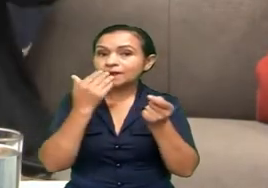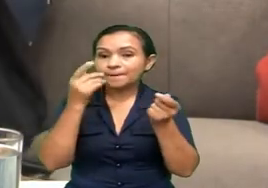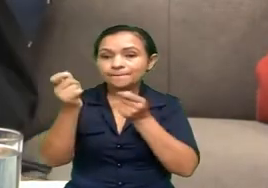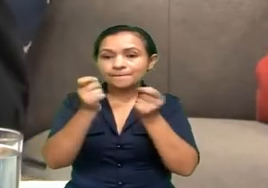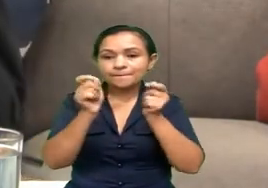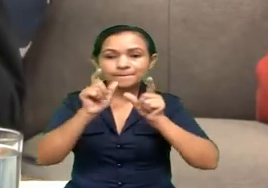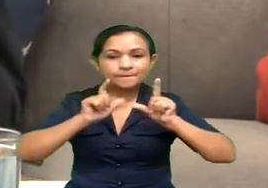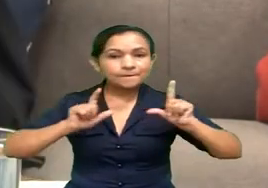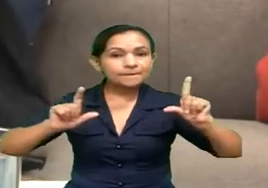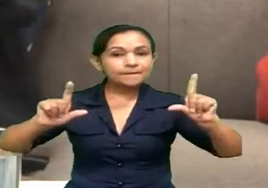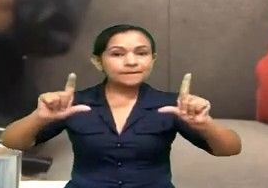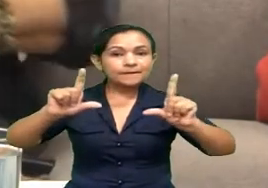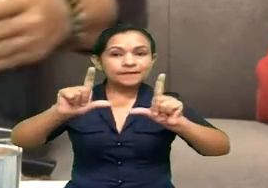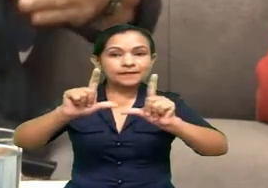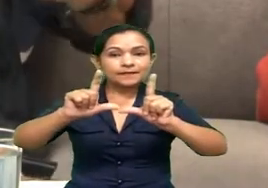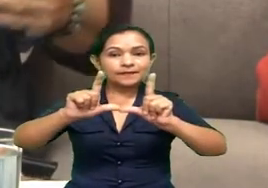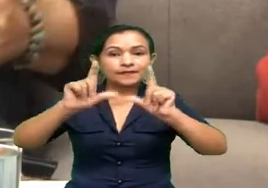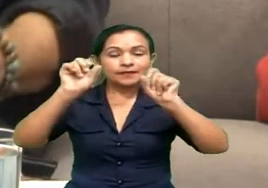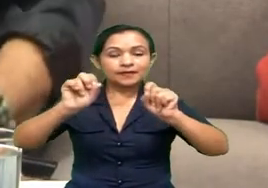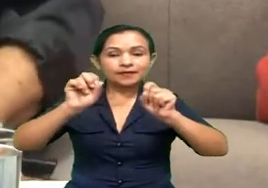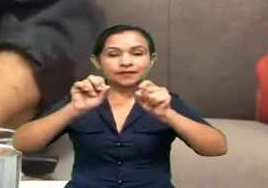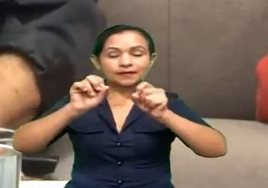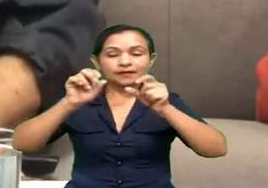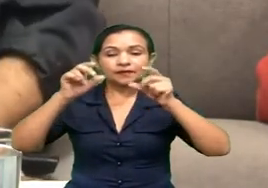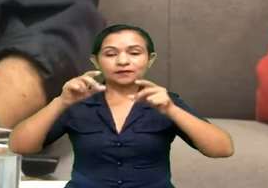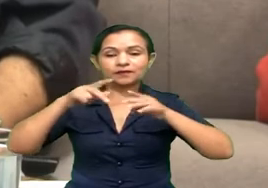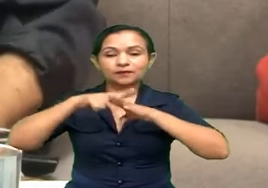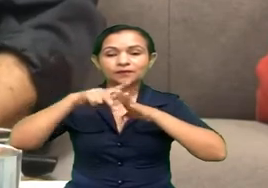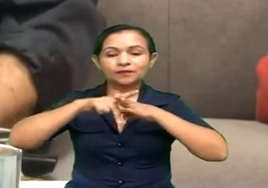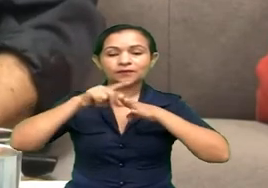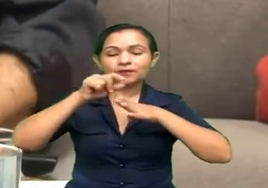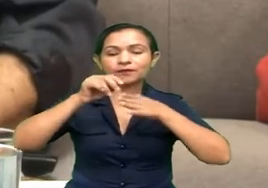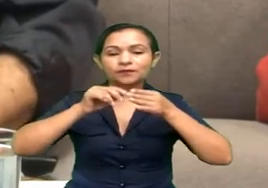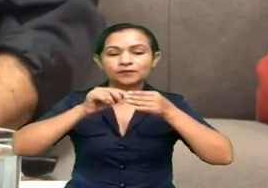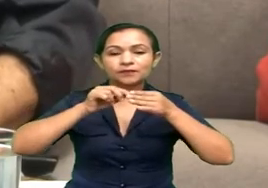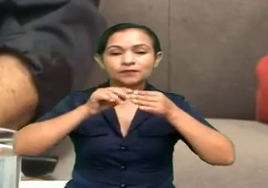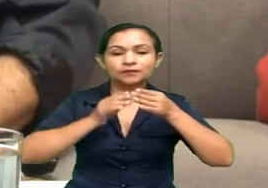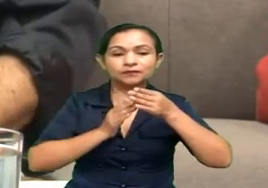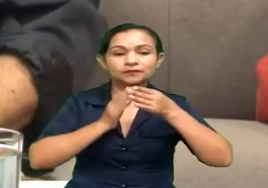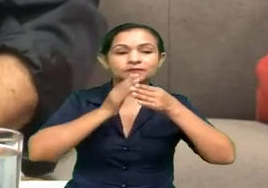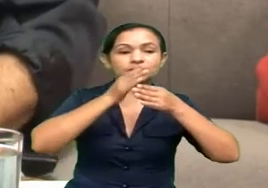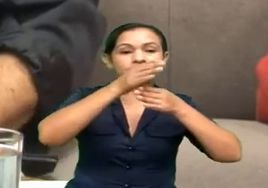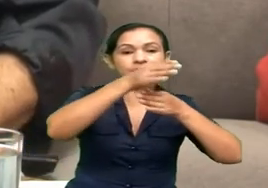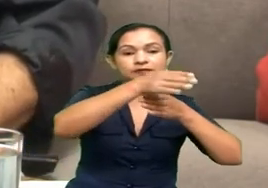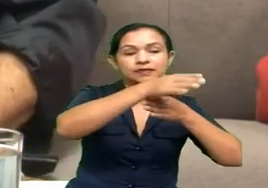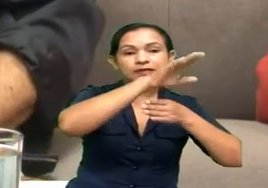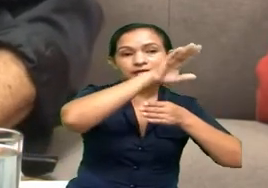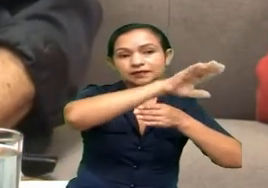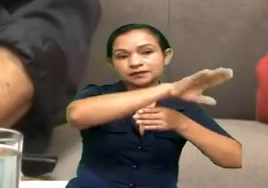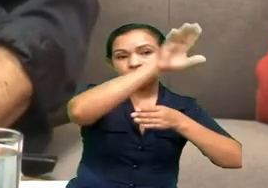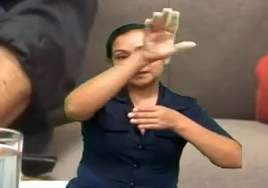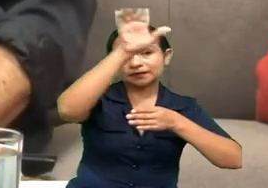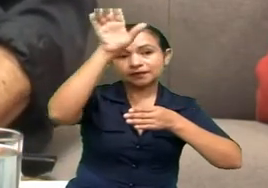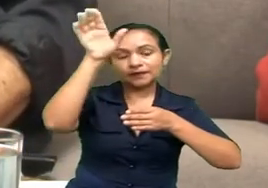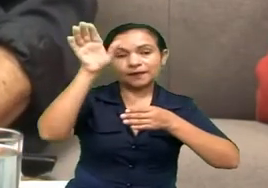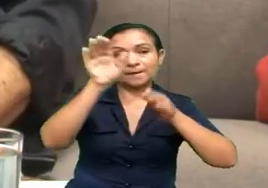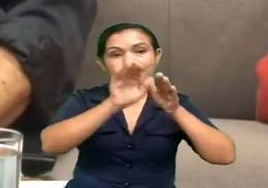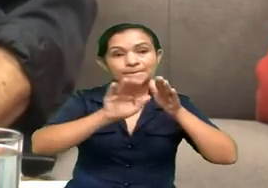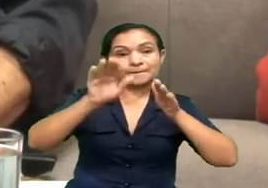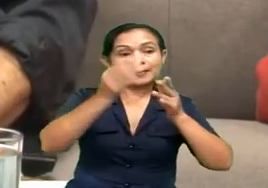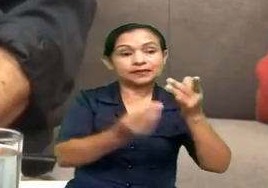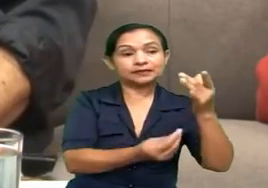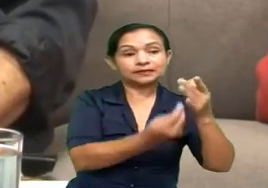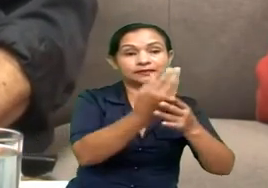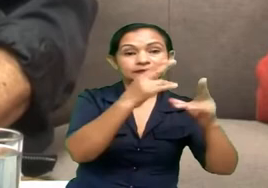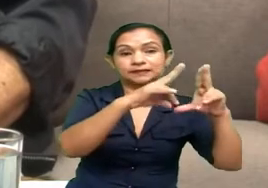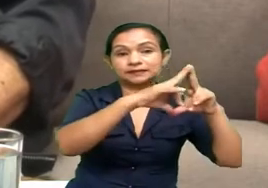zona por donde se podía cruzar hacia los departamentos más productivos de